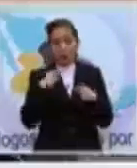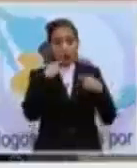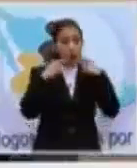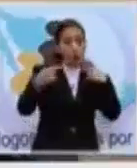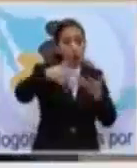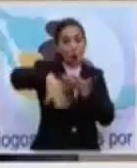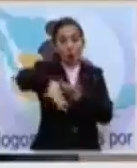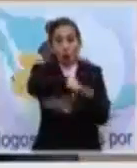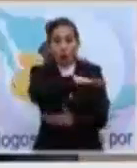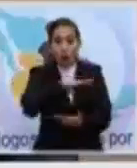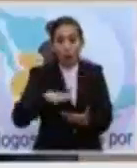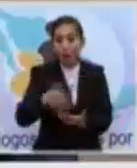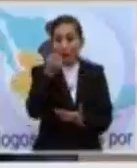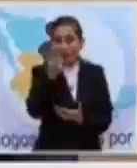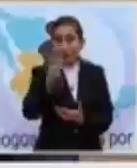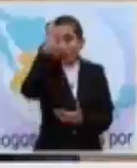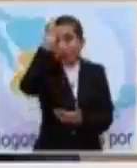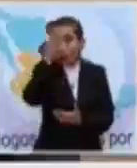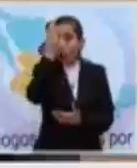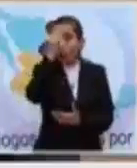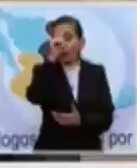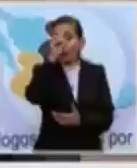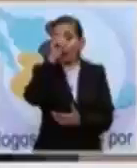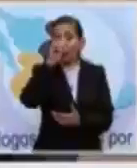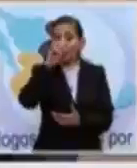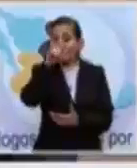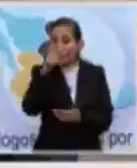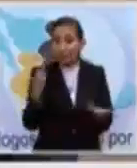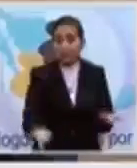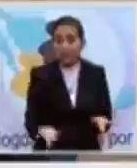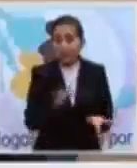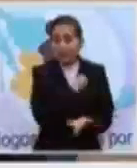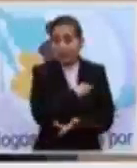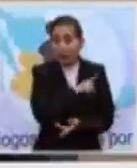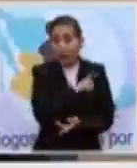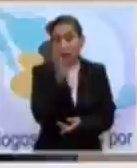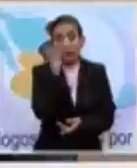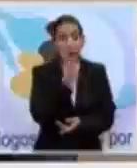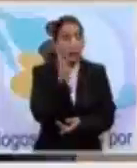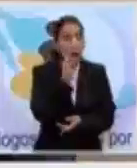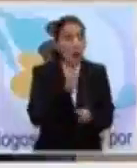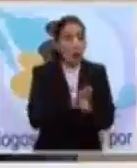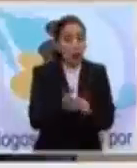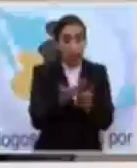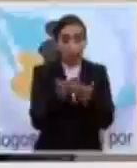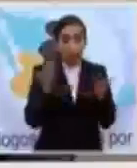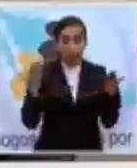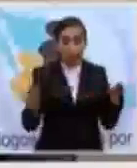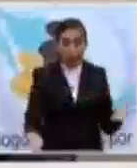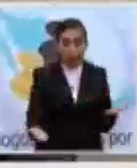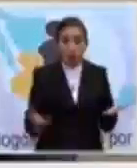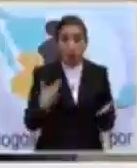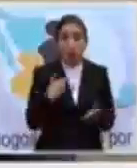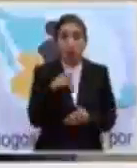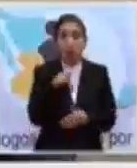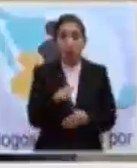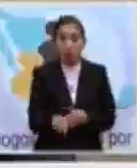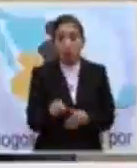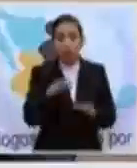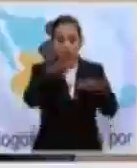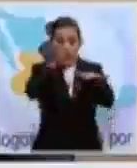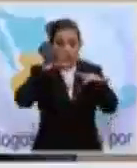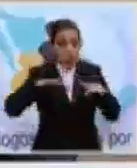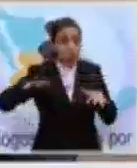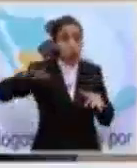el asunto de la universalidad en el tema de la salud. Y la prueba de eso es que hoy es la primera oportunidad que en un foro de